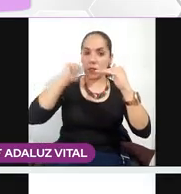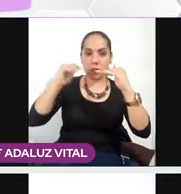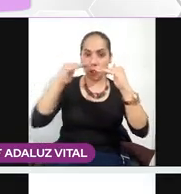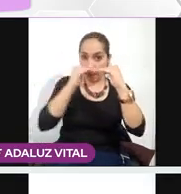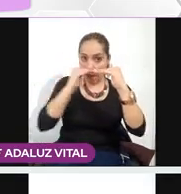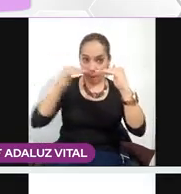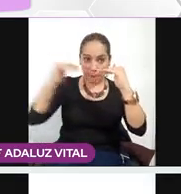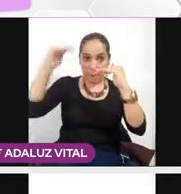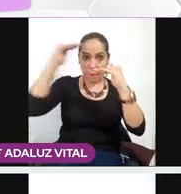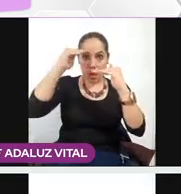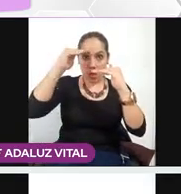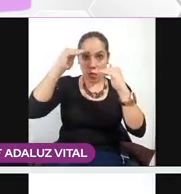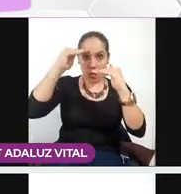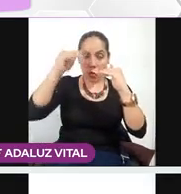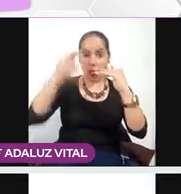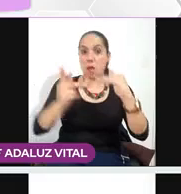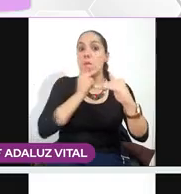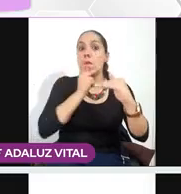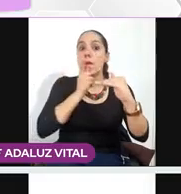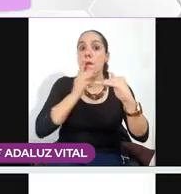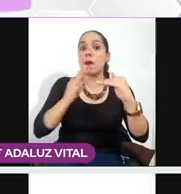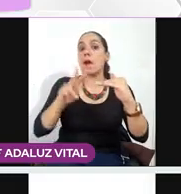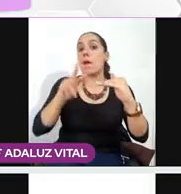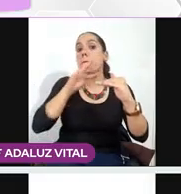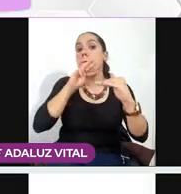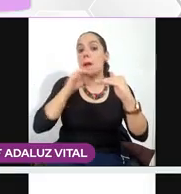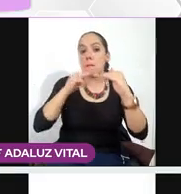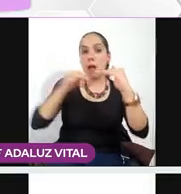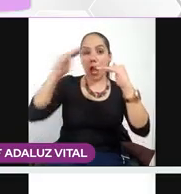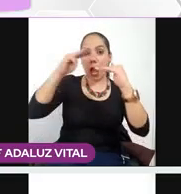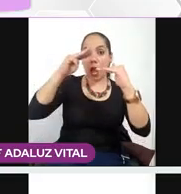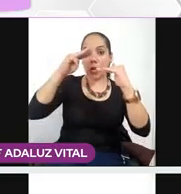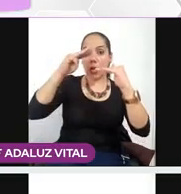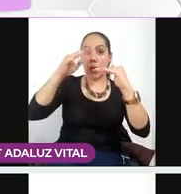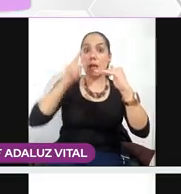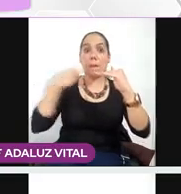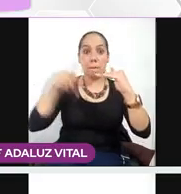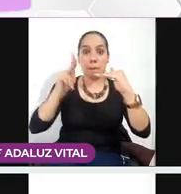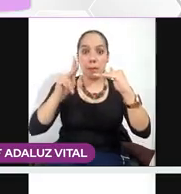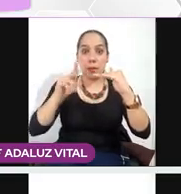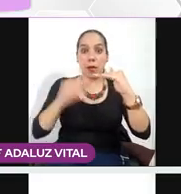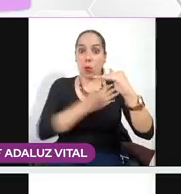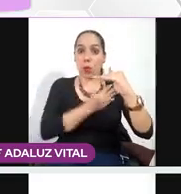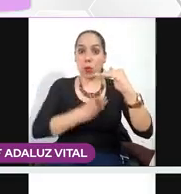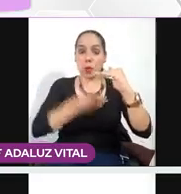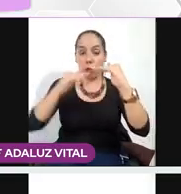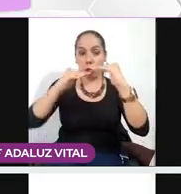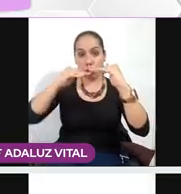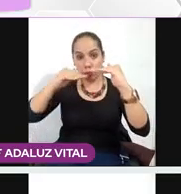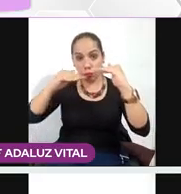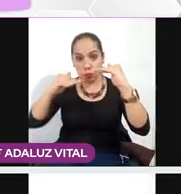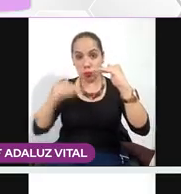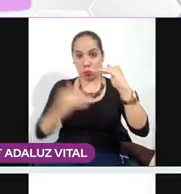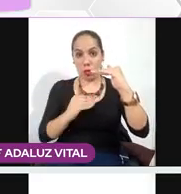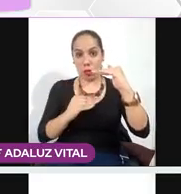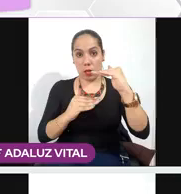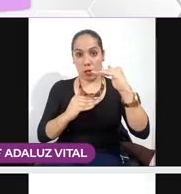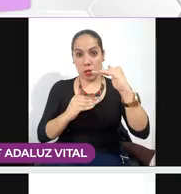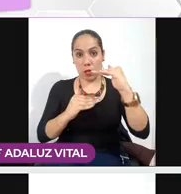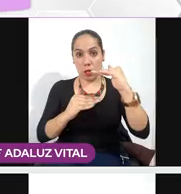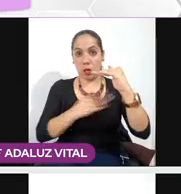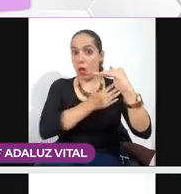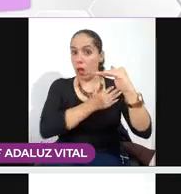de un hijo y los hijos no se pueden subir al rol del papá, ¿no? Ni papá puede hacer las funciones de mamá, ni de mamá puede hacer las funciones de papá.